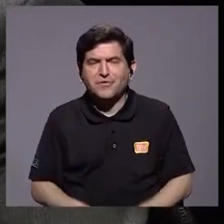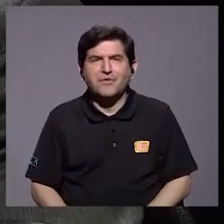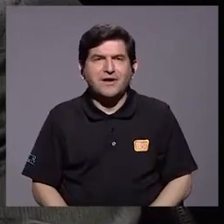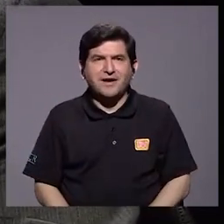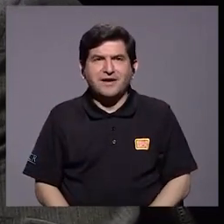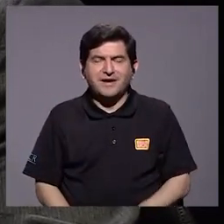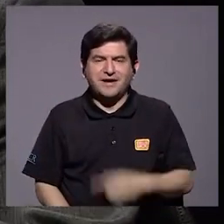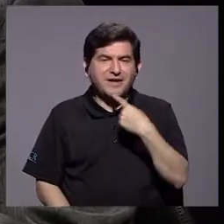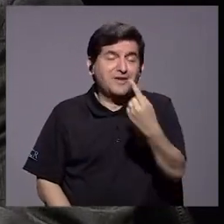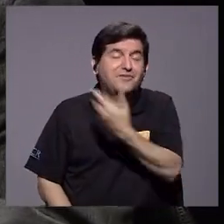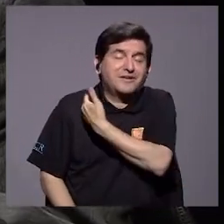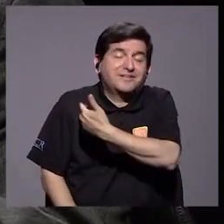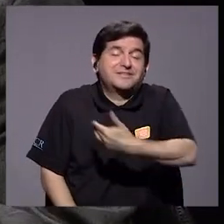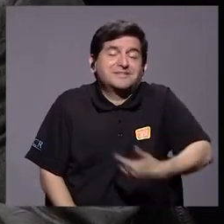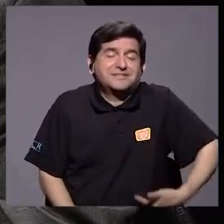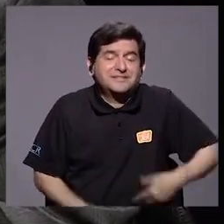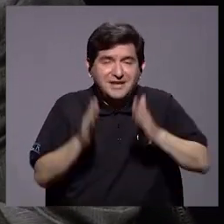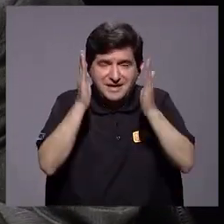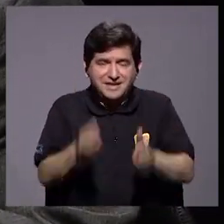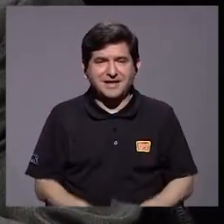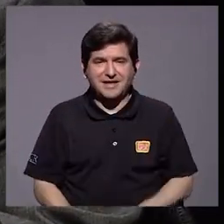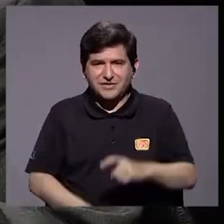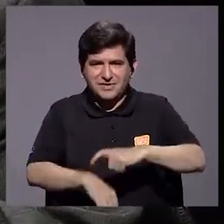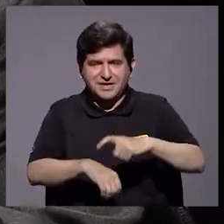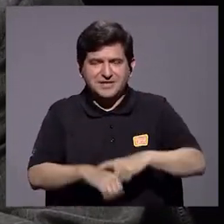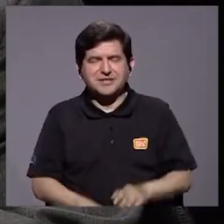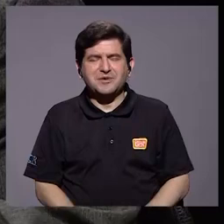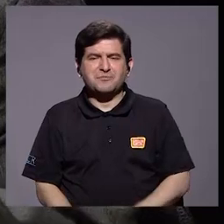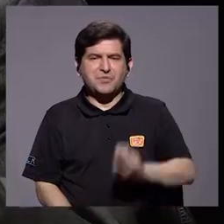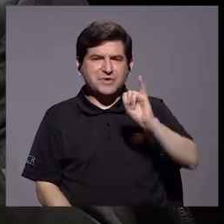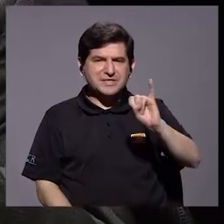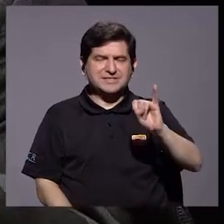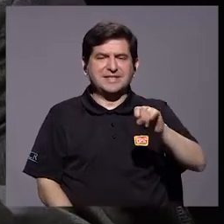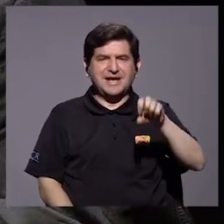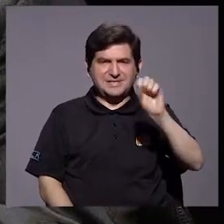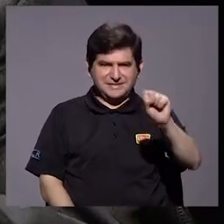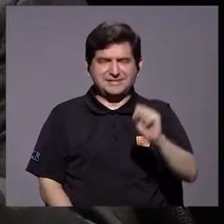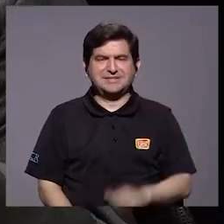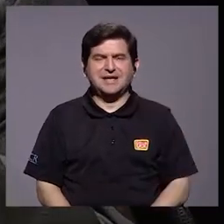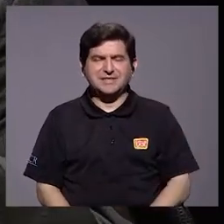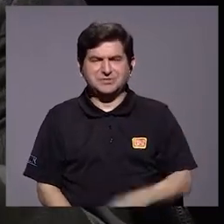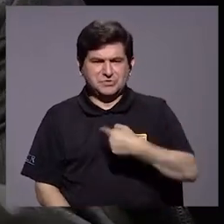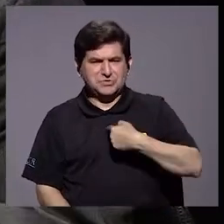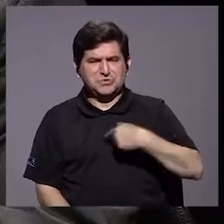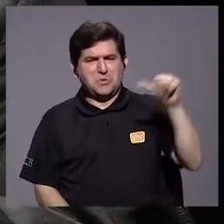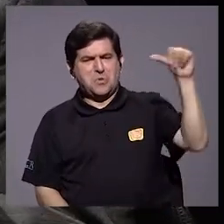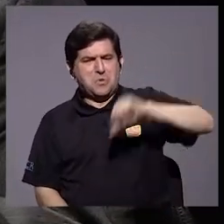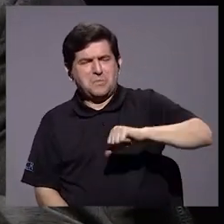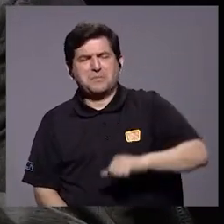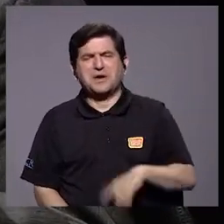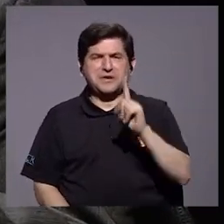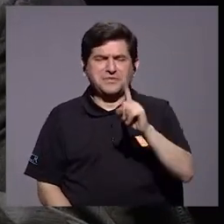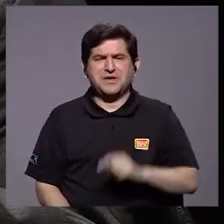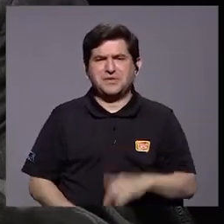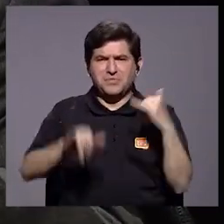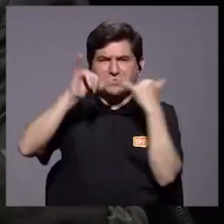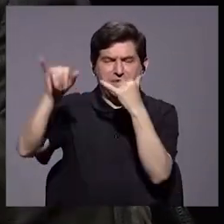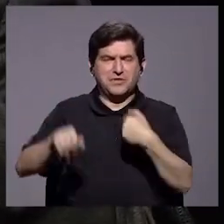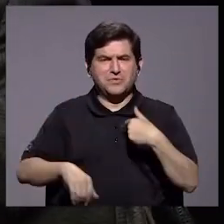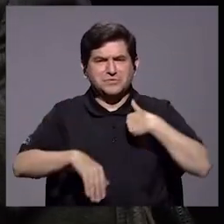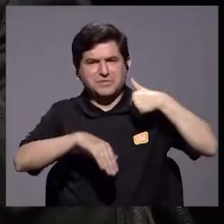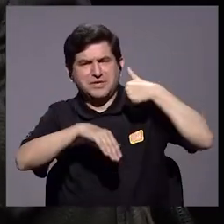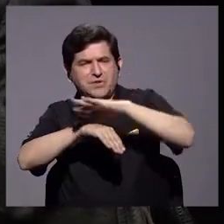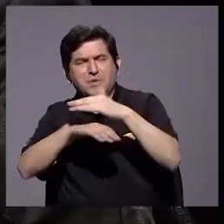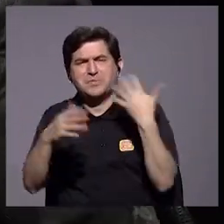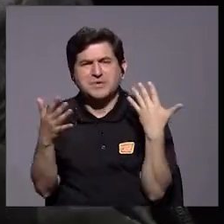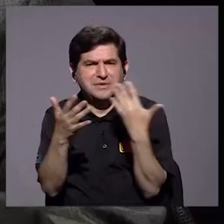los heredianos de que una época de un es acaso el medio ha querellado y que yo aprendí una querella y que iba para la cárcel y que a raíz de eso